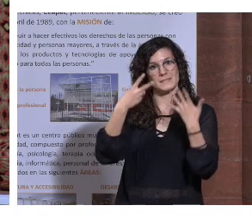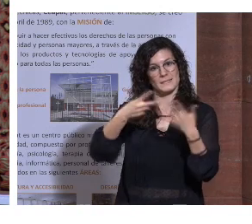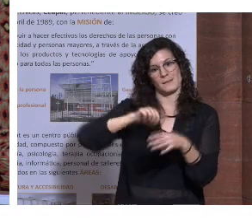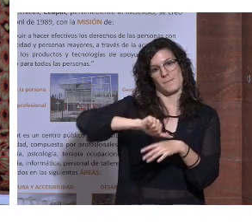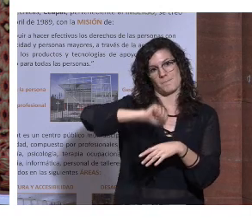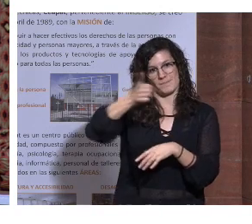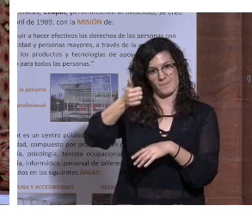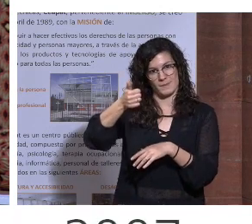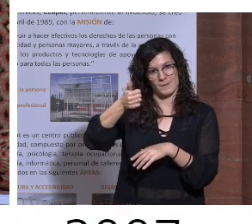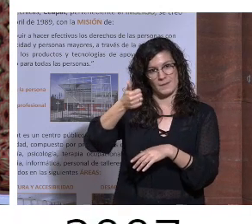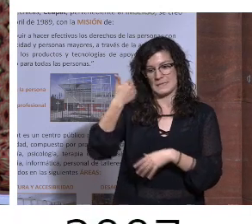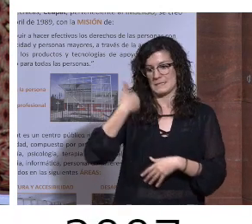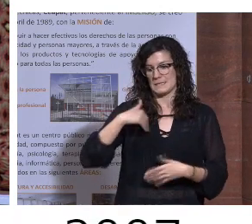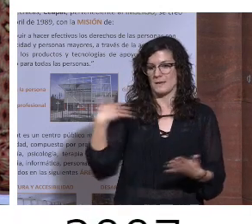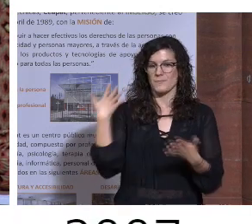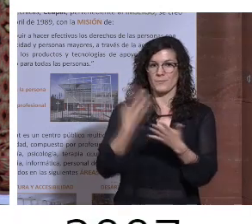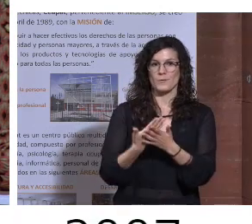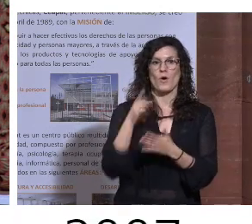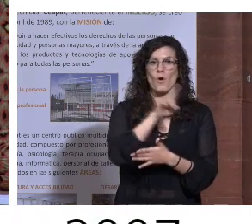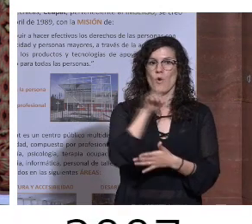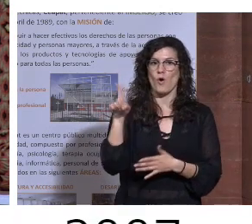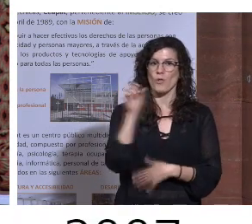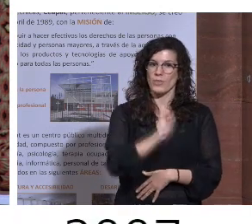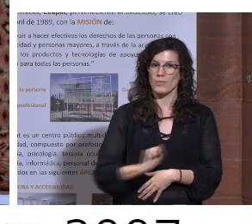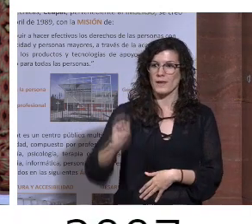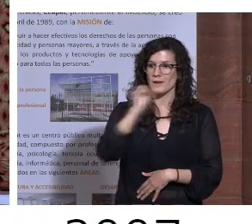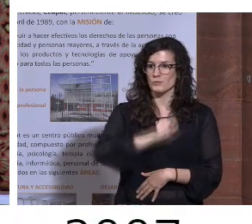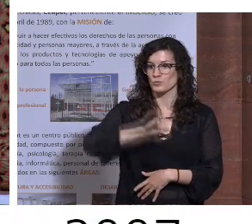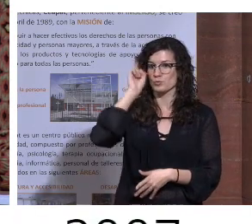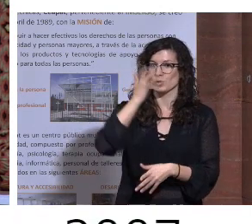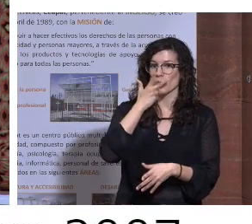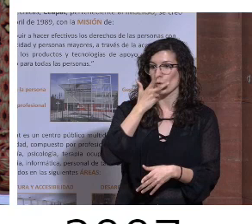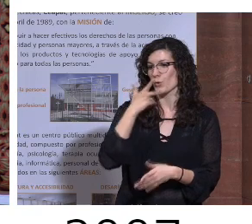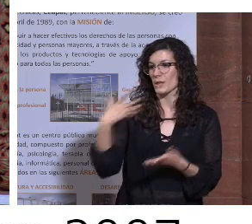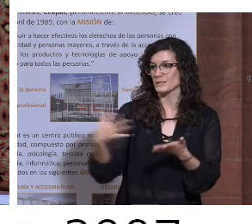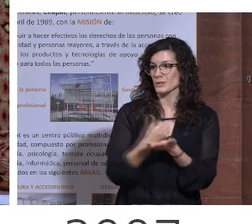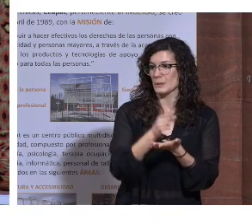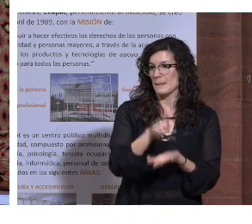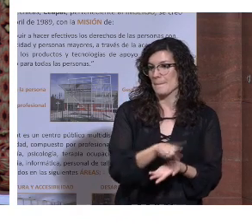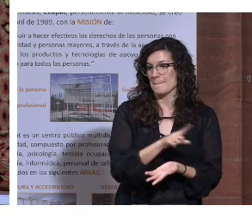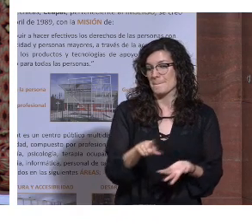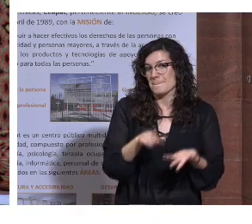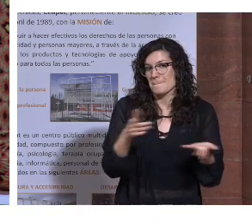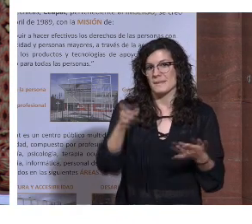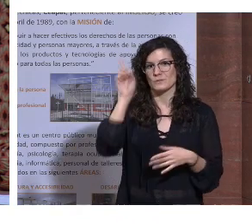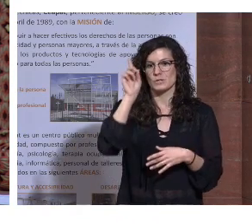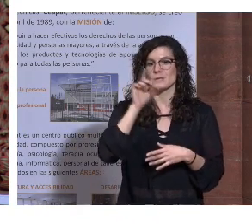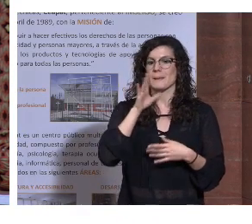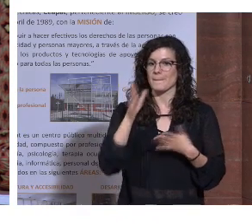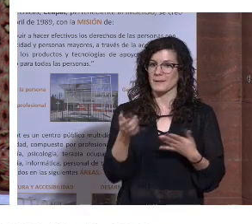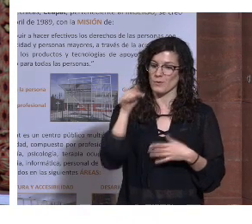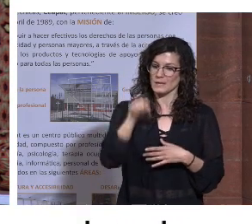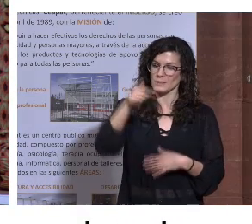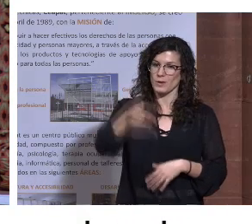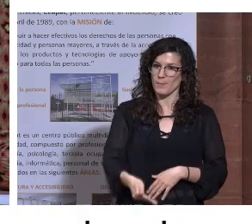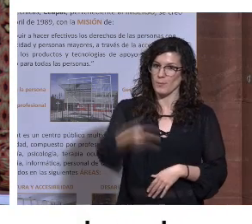llevamos 11 años. No sé si lo conoce todo el mundo, pero fue muy importante porque, o sea,